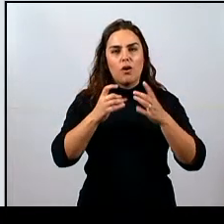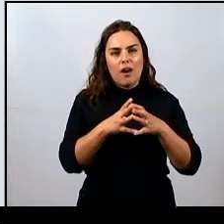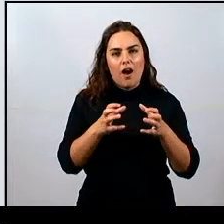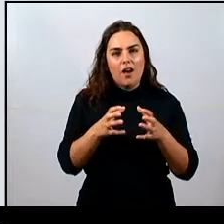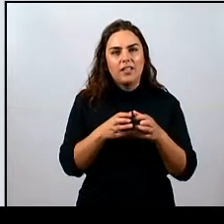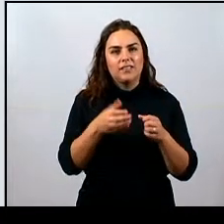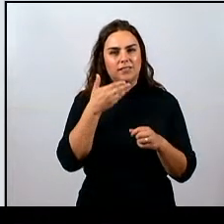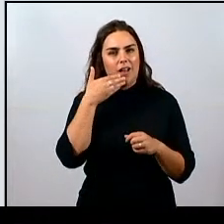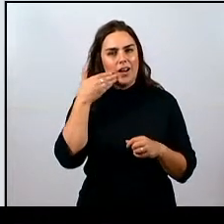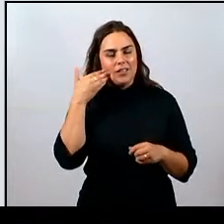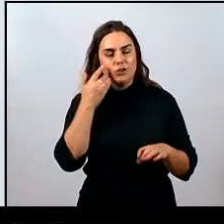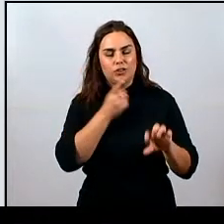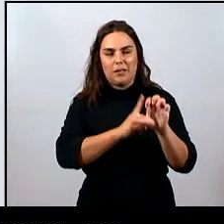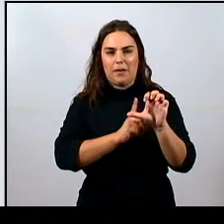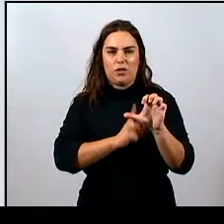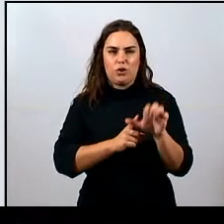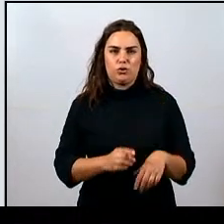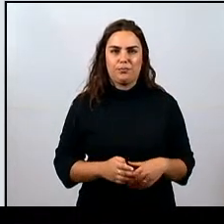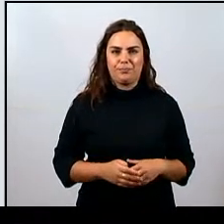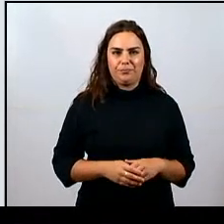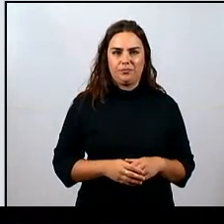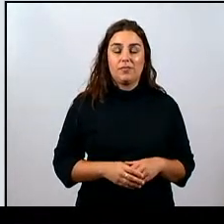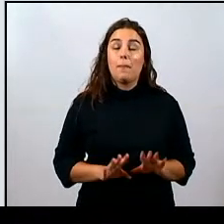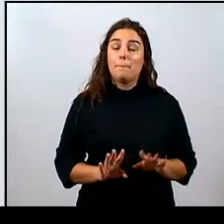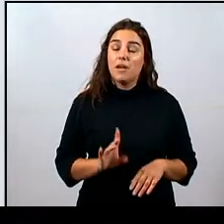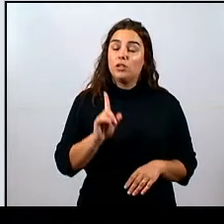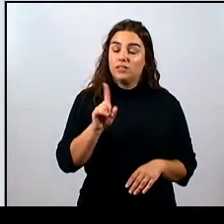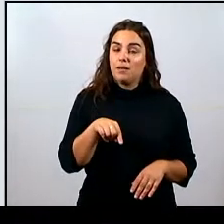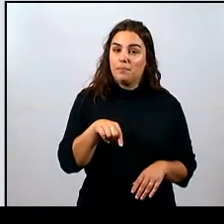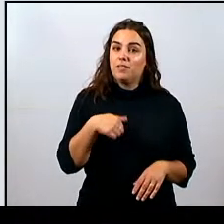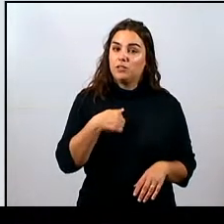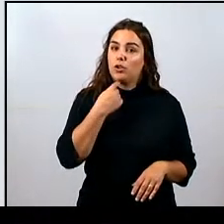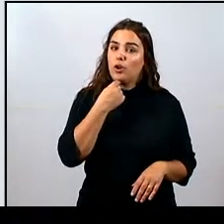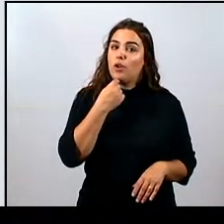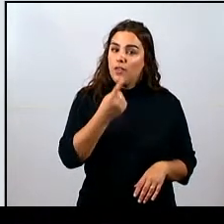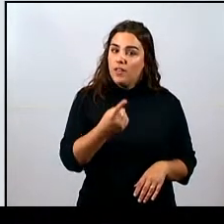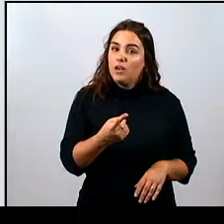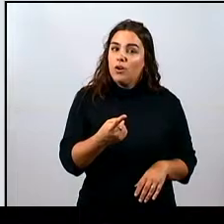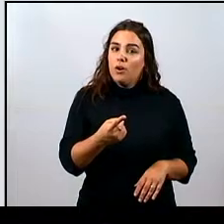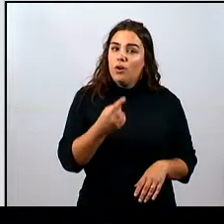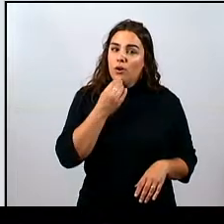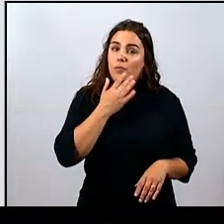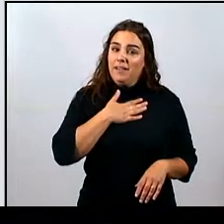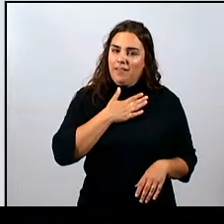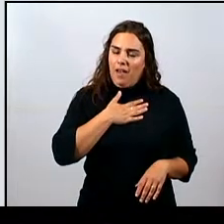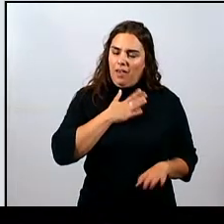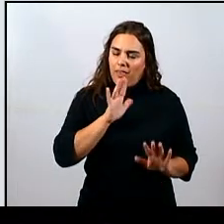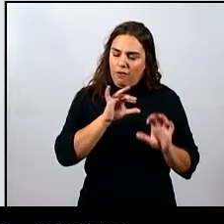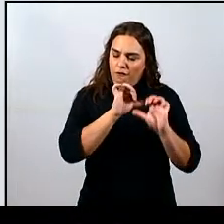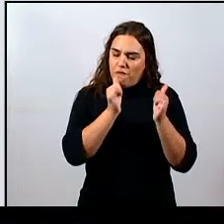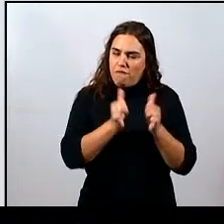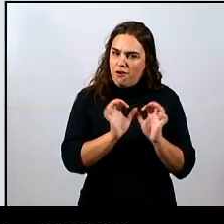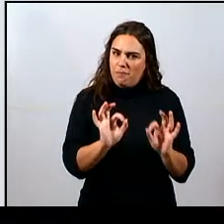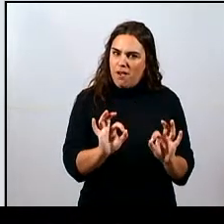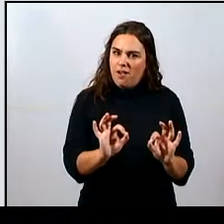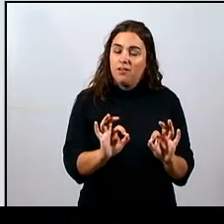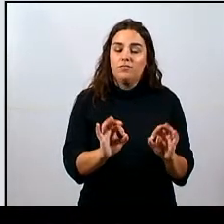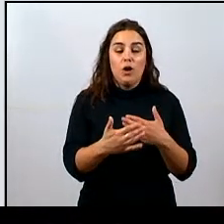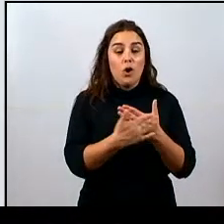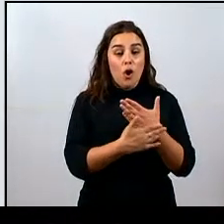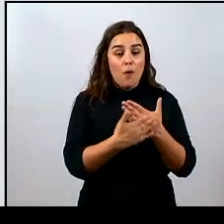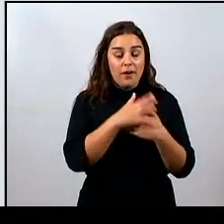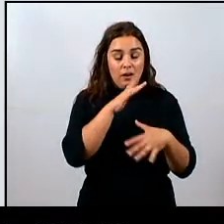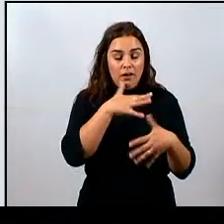al talento de los extremeños. Pero también, y lo digo con mucha humildad, a que hay un Gobierno